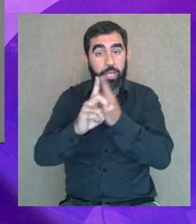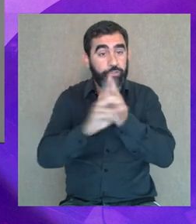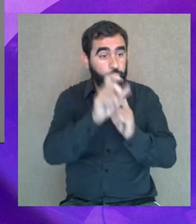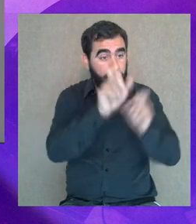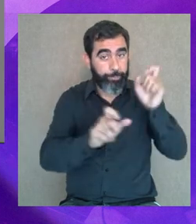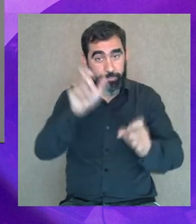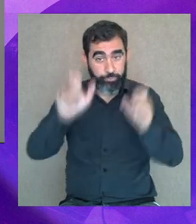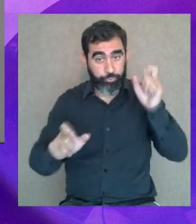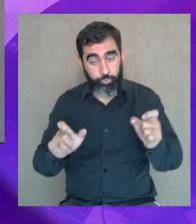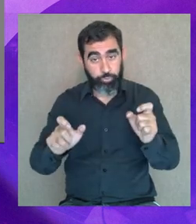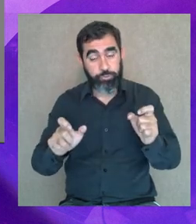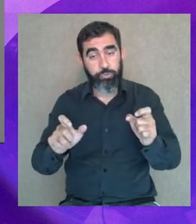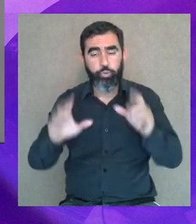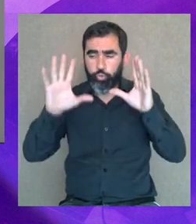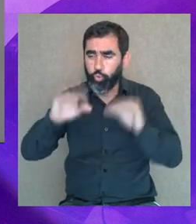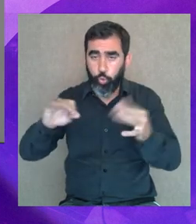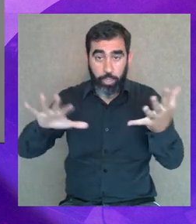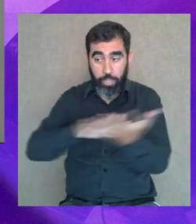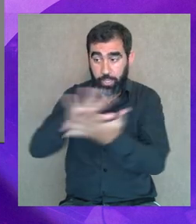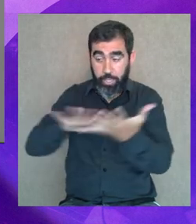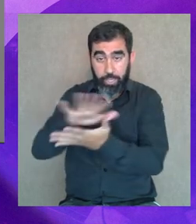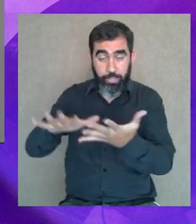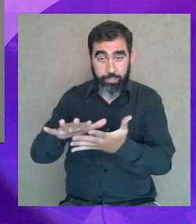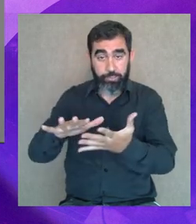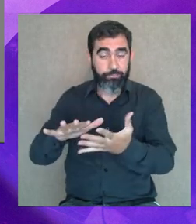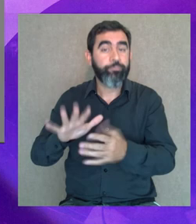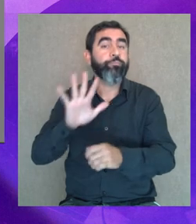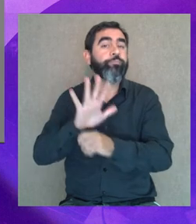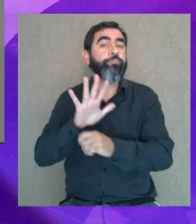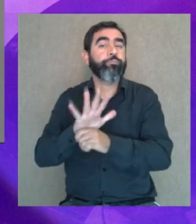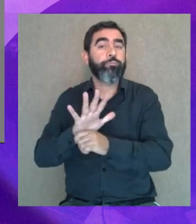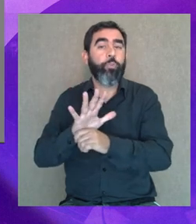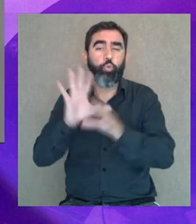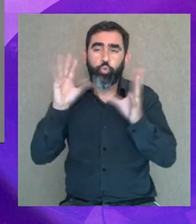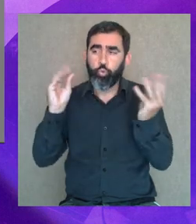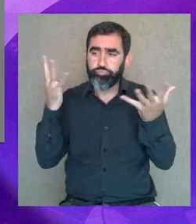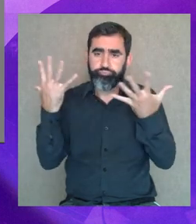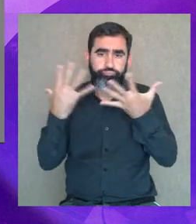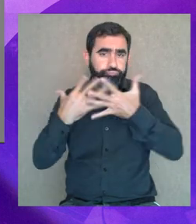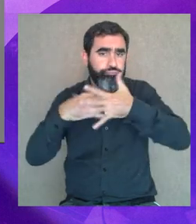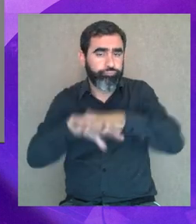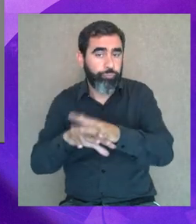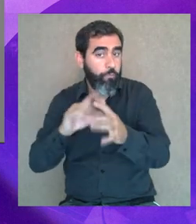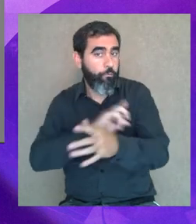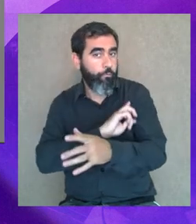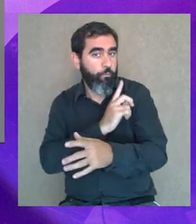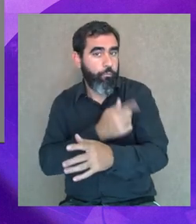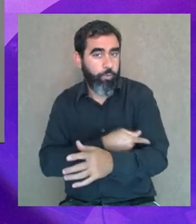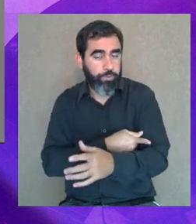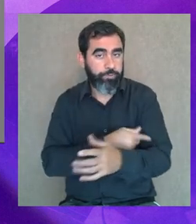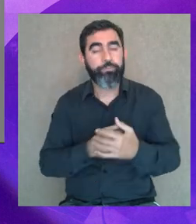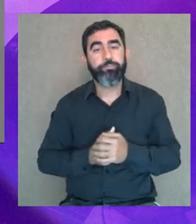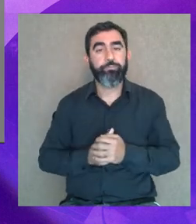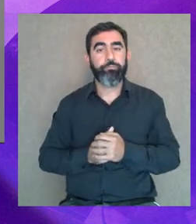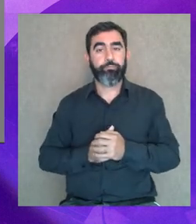atención al público todo todas las áreas no es es como que nutrió todo y se fortaleció